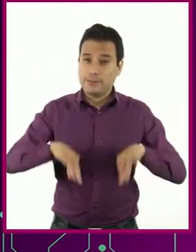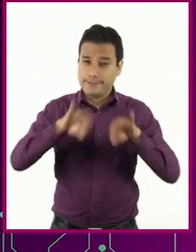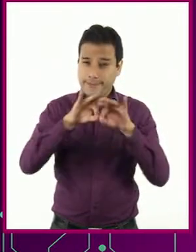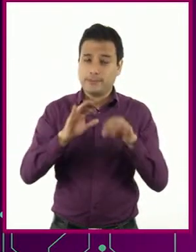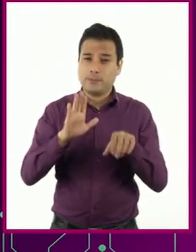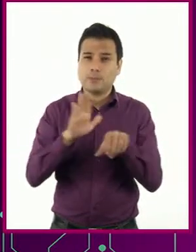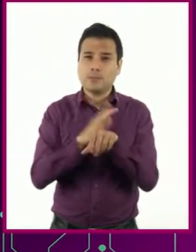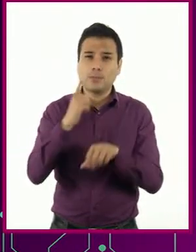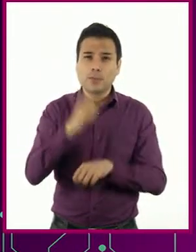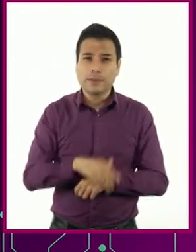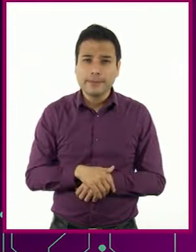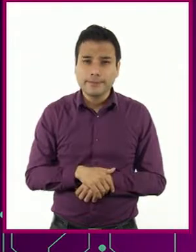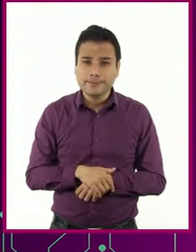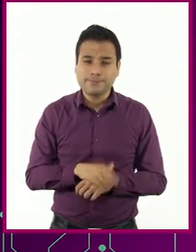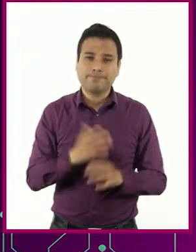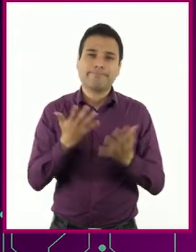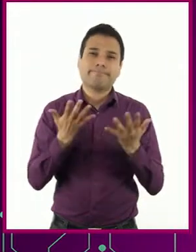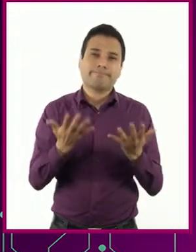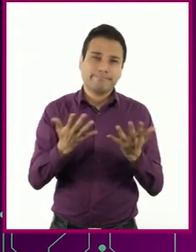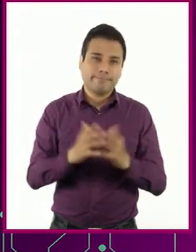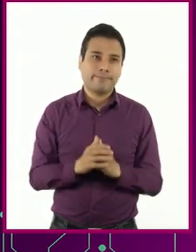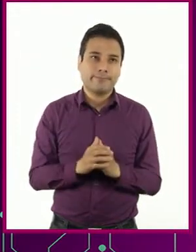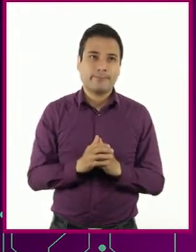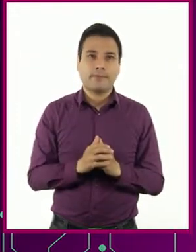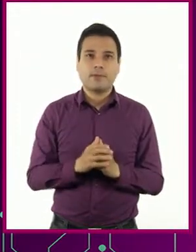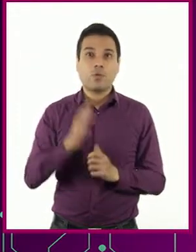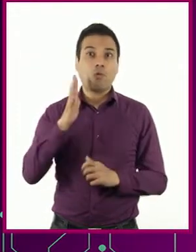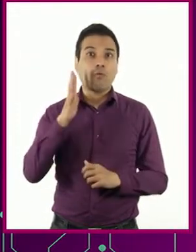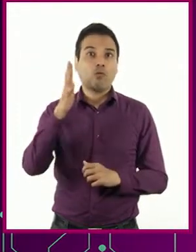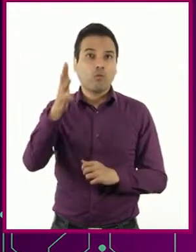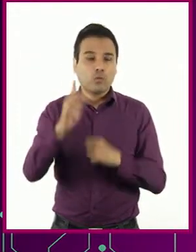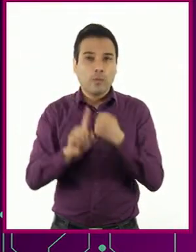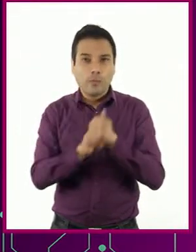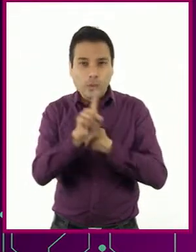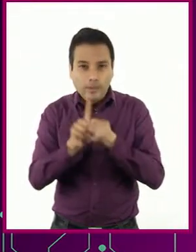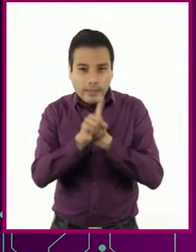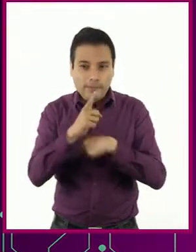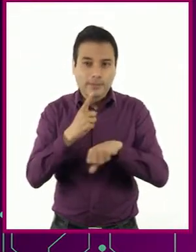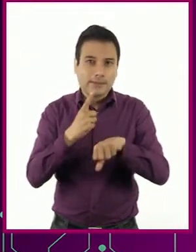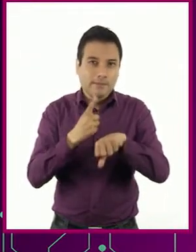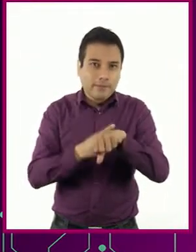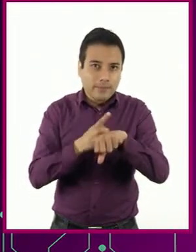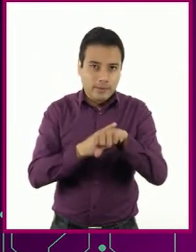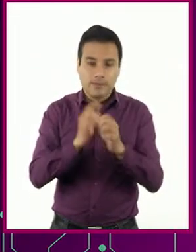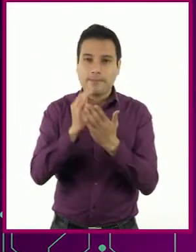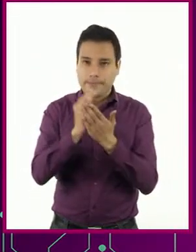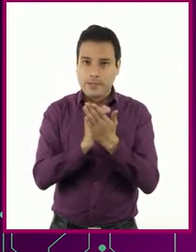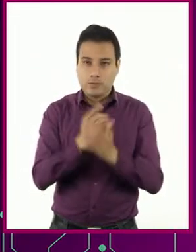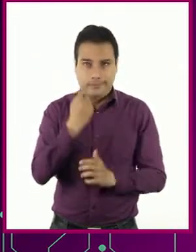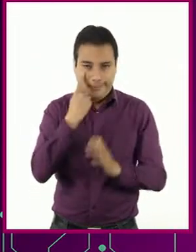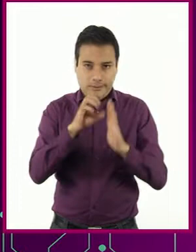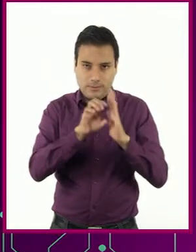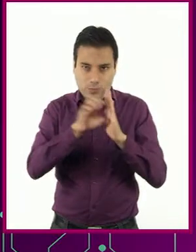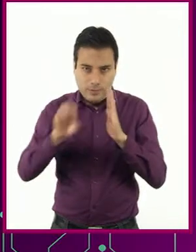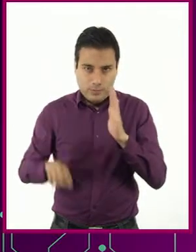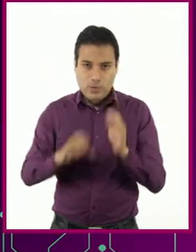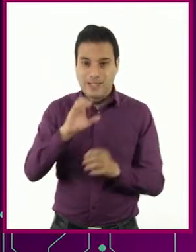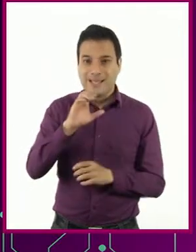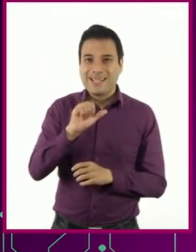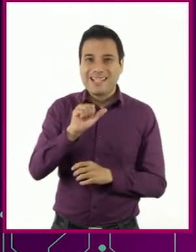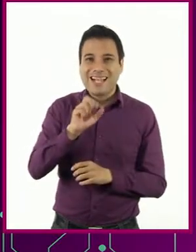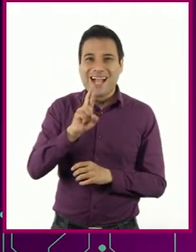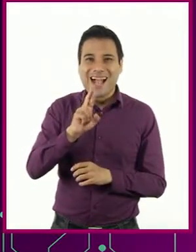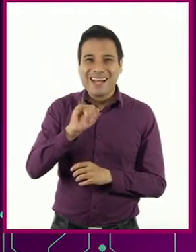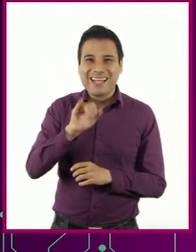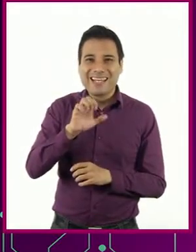qué? Porque nos puede evitar que tengamos problemas a futuro que son enfermedades muy frecuentes. Una de esas es la caries dental,